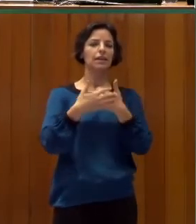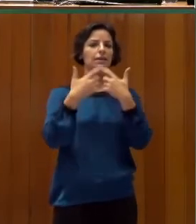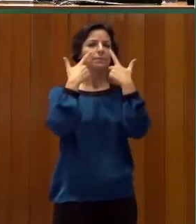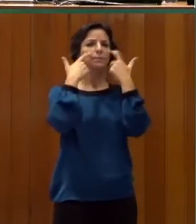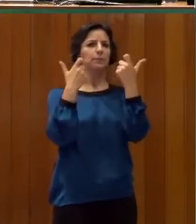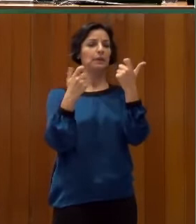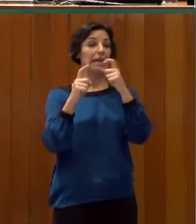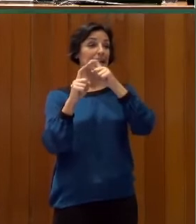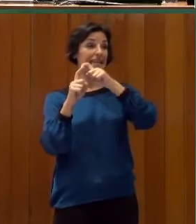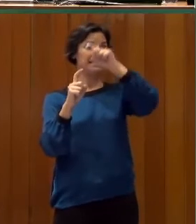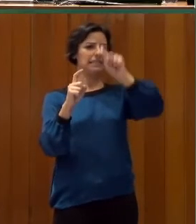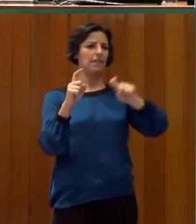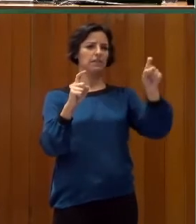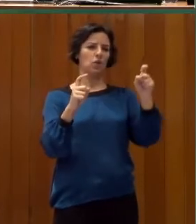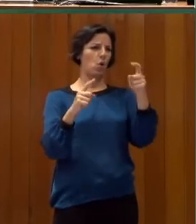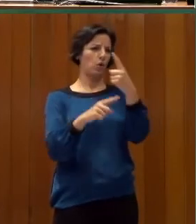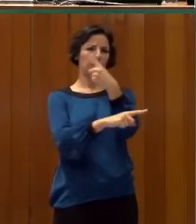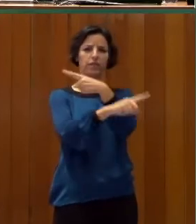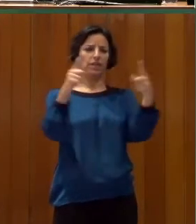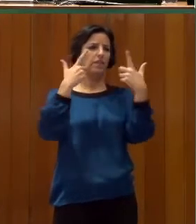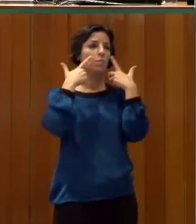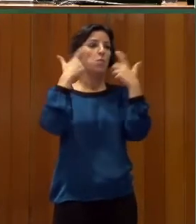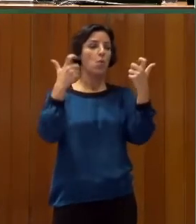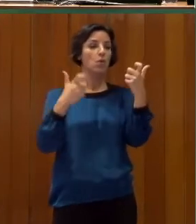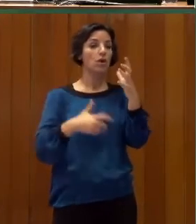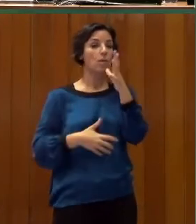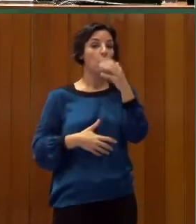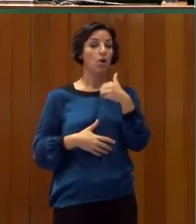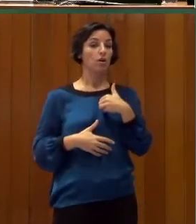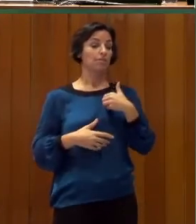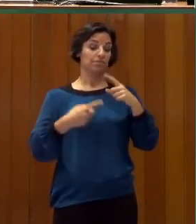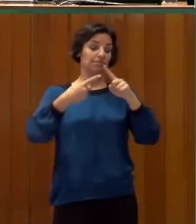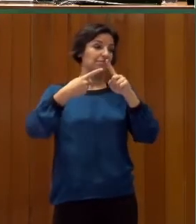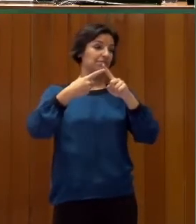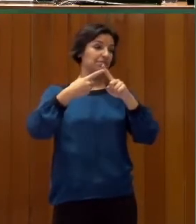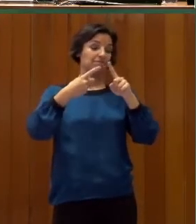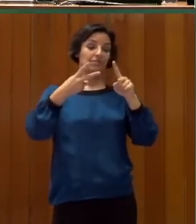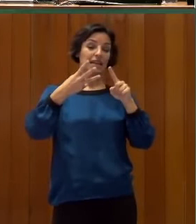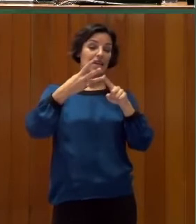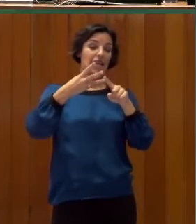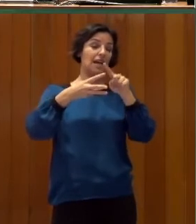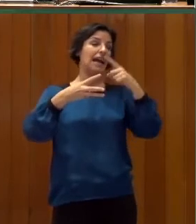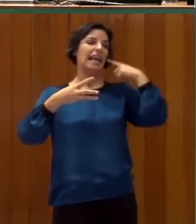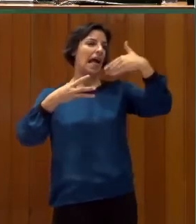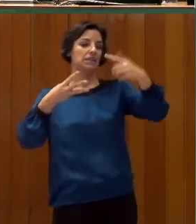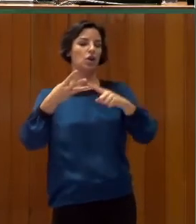diferencias estadísticamente significativas en las interferencias del Stroop clásico y del Stroop de alcohol.